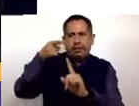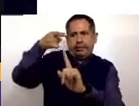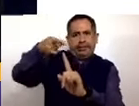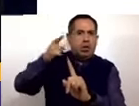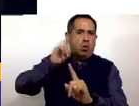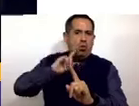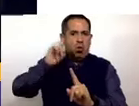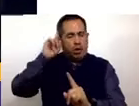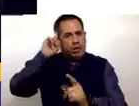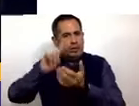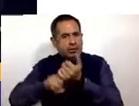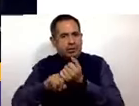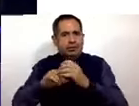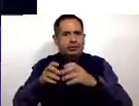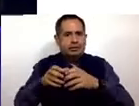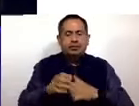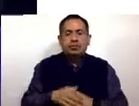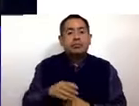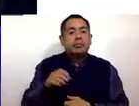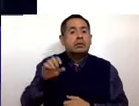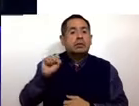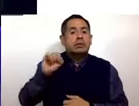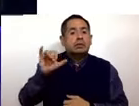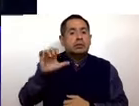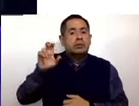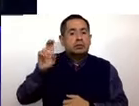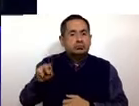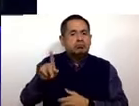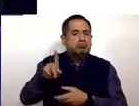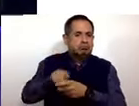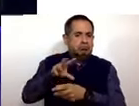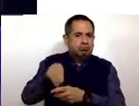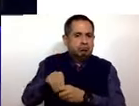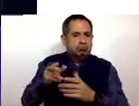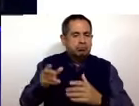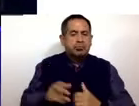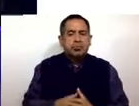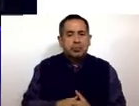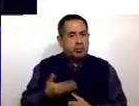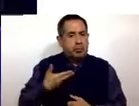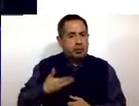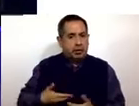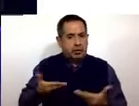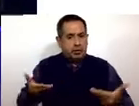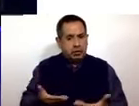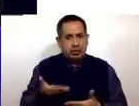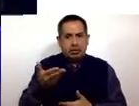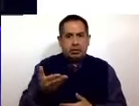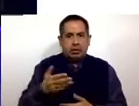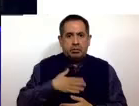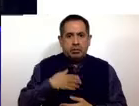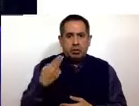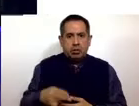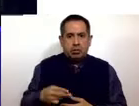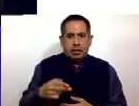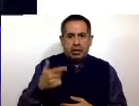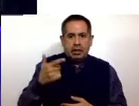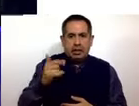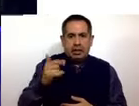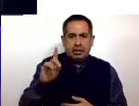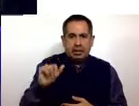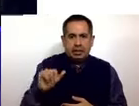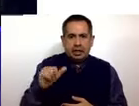General de Igualdad de Género de la Suprema Corte de Justicia de la Nación. Me presento con ustedes, soy Gilda María García Sotelo,